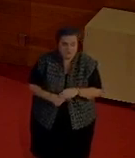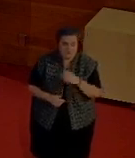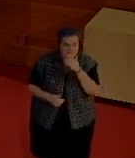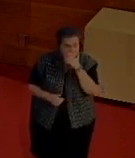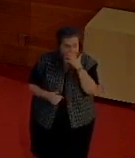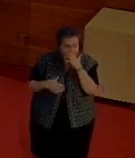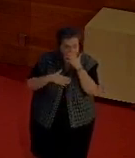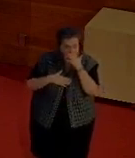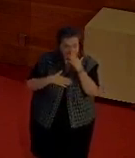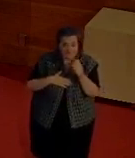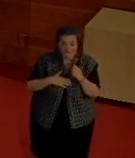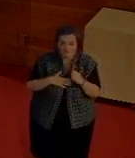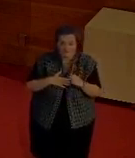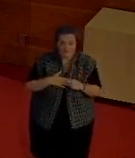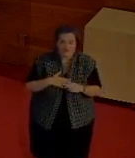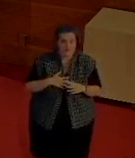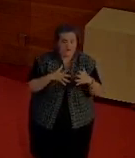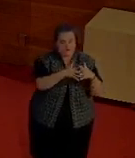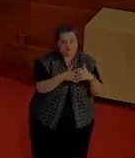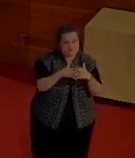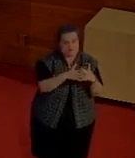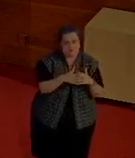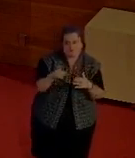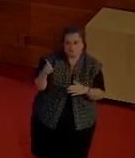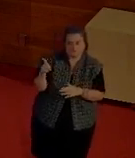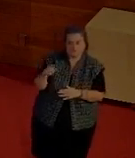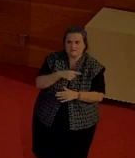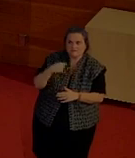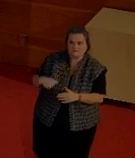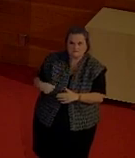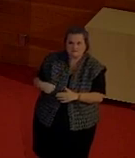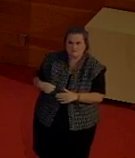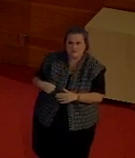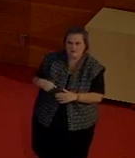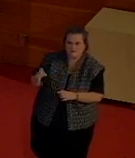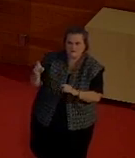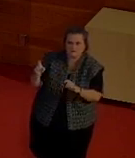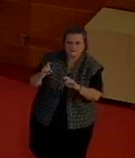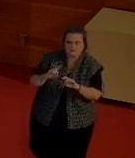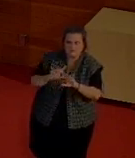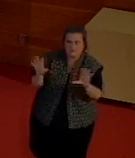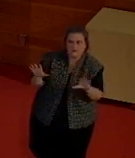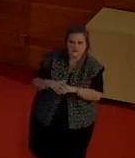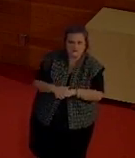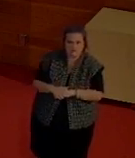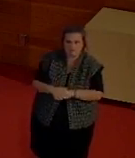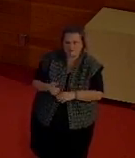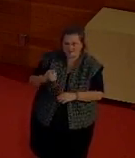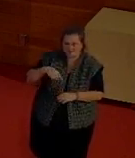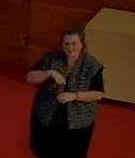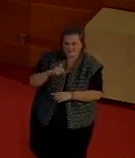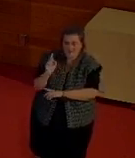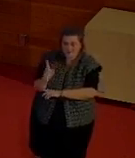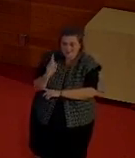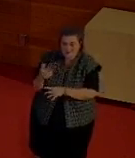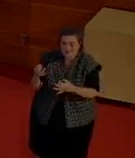Estados Unidos para Estados Unidos es el rival que lo quiere echar del puesto de líder para nosotros europeos No no es ahora mismo una amenaza de seguridad